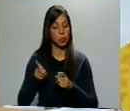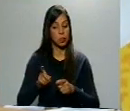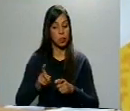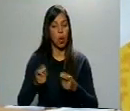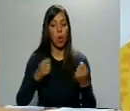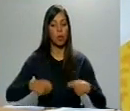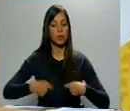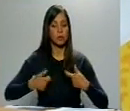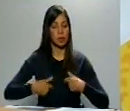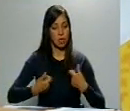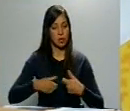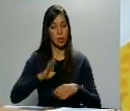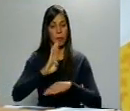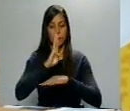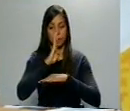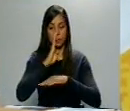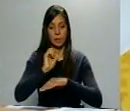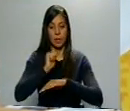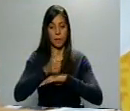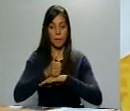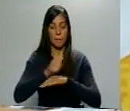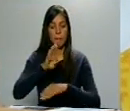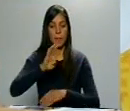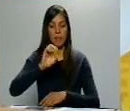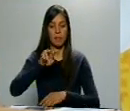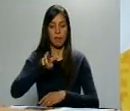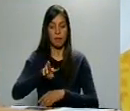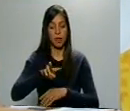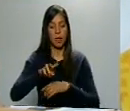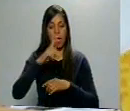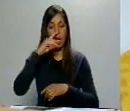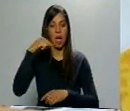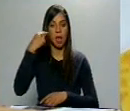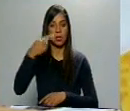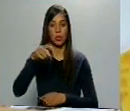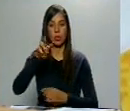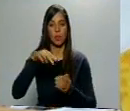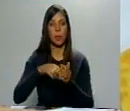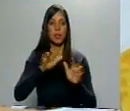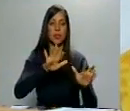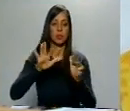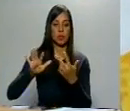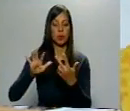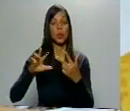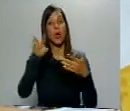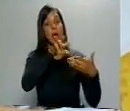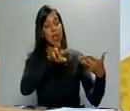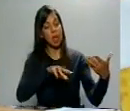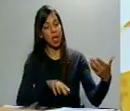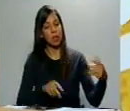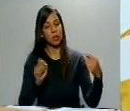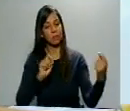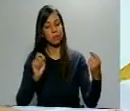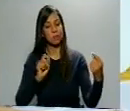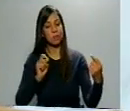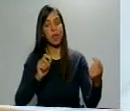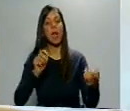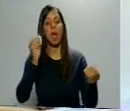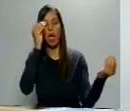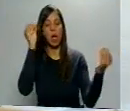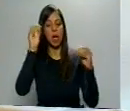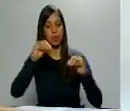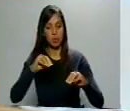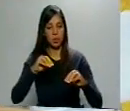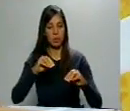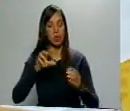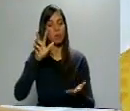Central de Venezuela para el ejercicio económico financiero 2018, el mismo fue leído y sometido a consideración,